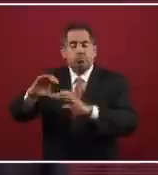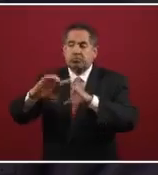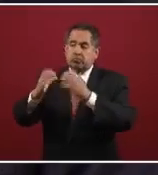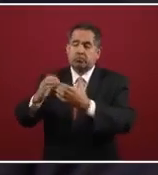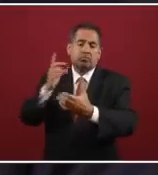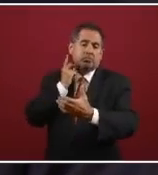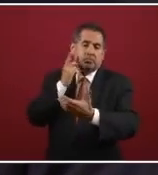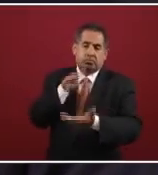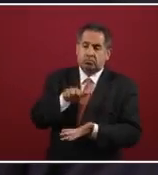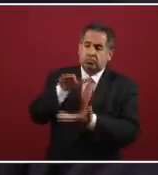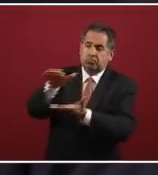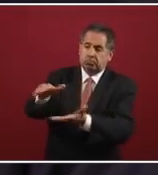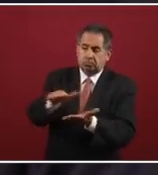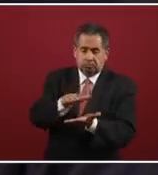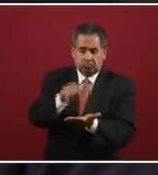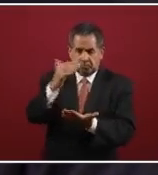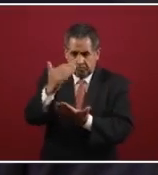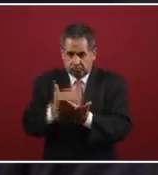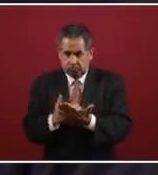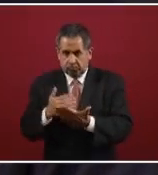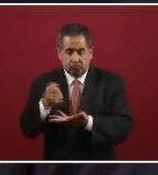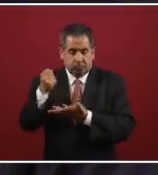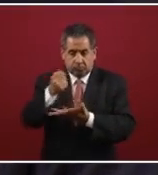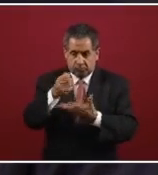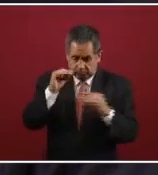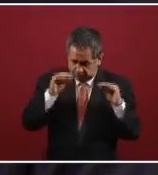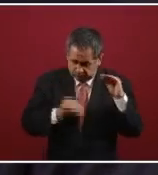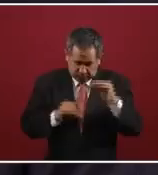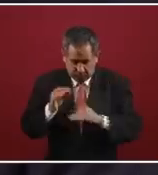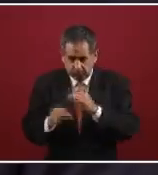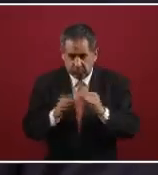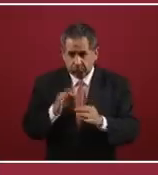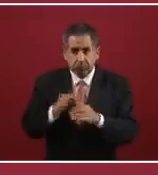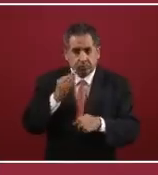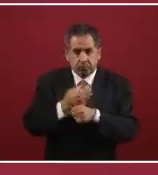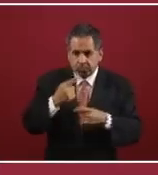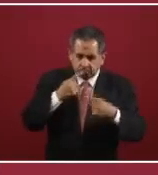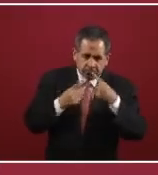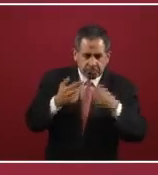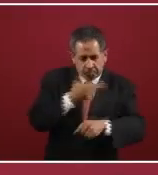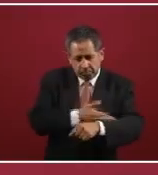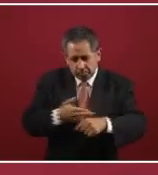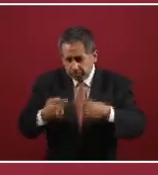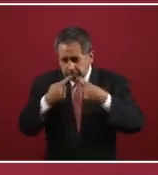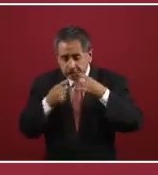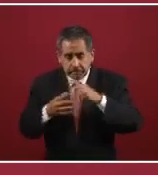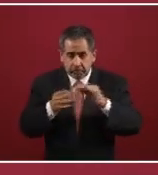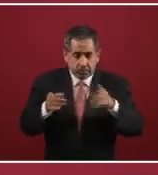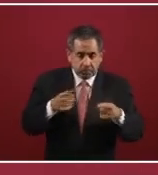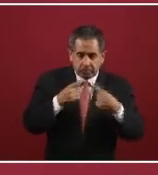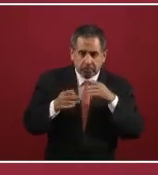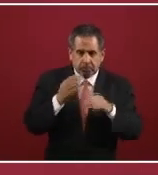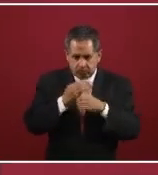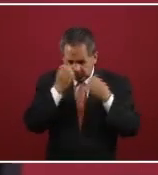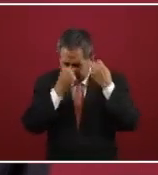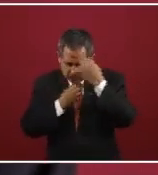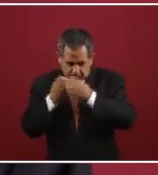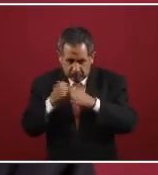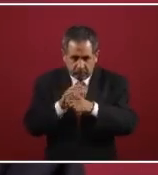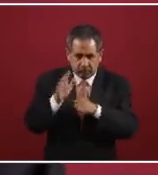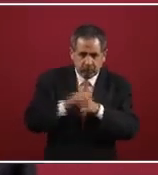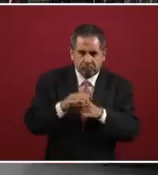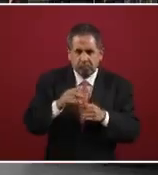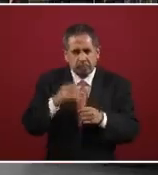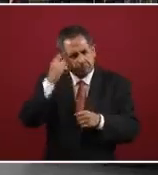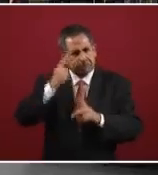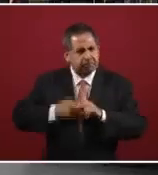el presupuesto pero lleva tiempo la elaboración y estamos precisamente haciendo análisis y